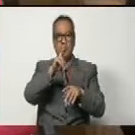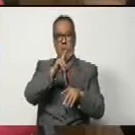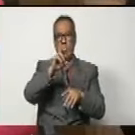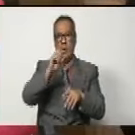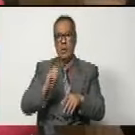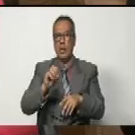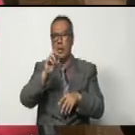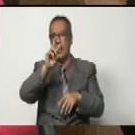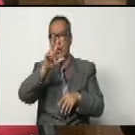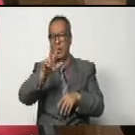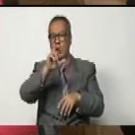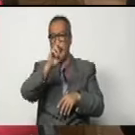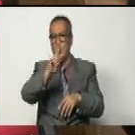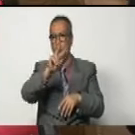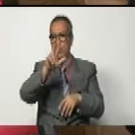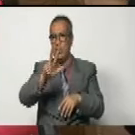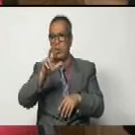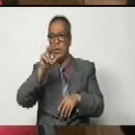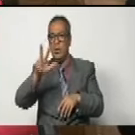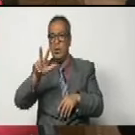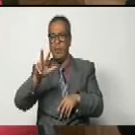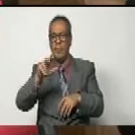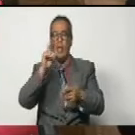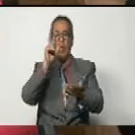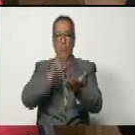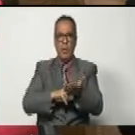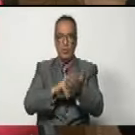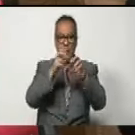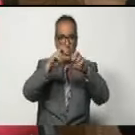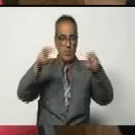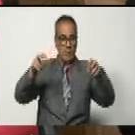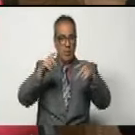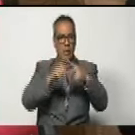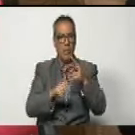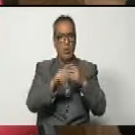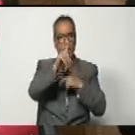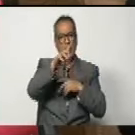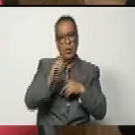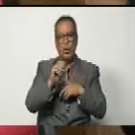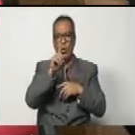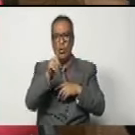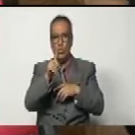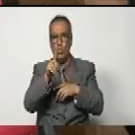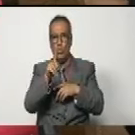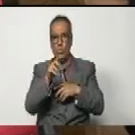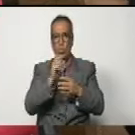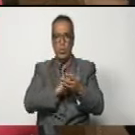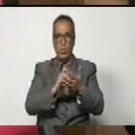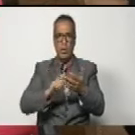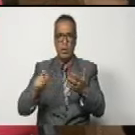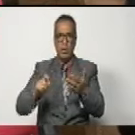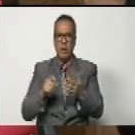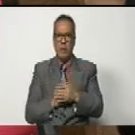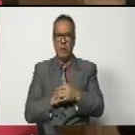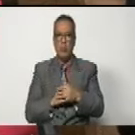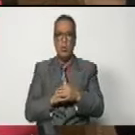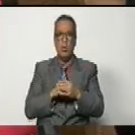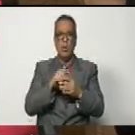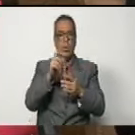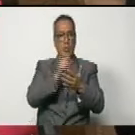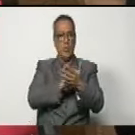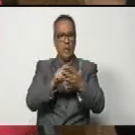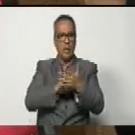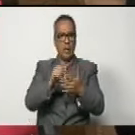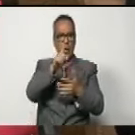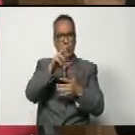Ducentésimo trigésimo tercero. Se sugiere aprobar sin modificación el contenido del artículo 101, el cual queda redactado en los siguientes términos.